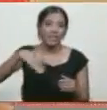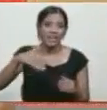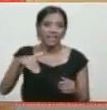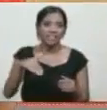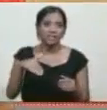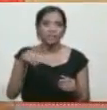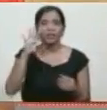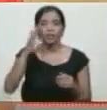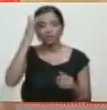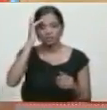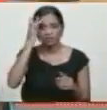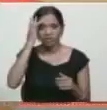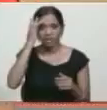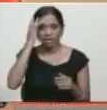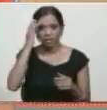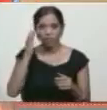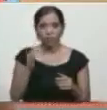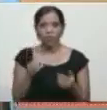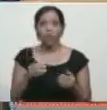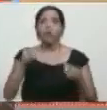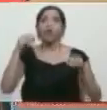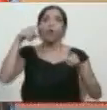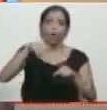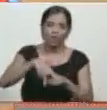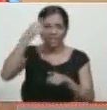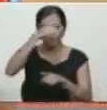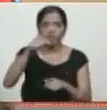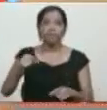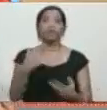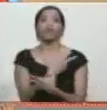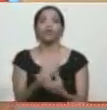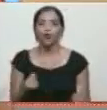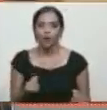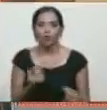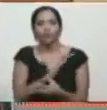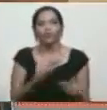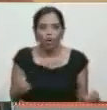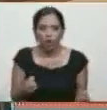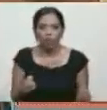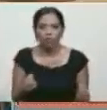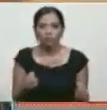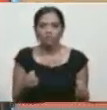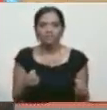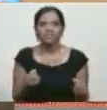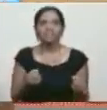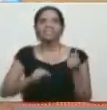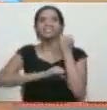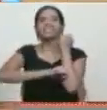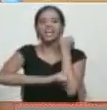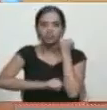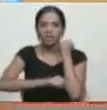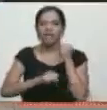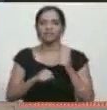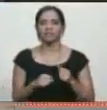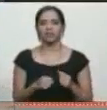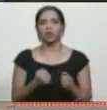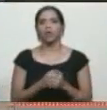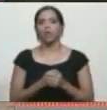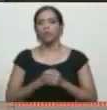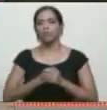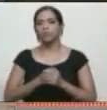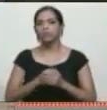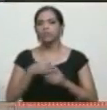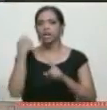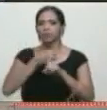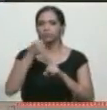del 4 de febrero, joder al pueblo? No. No, traicionaste una causa. No es nada en contra de la gente del